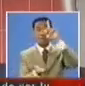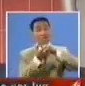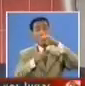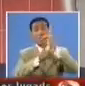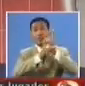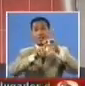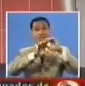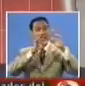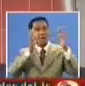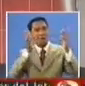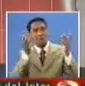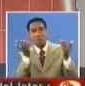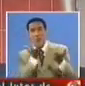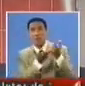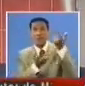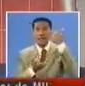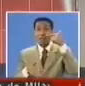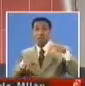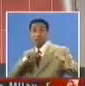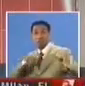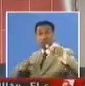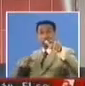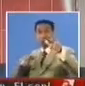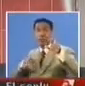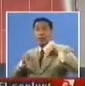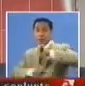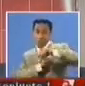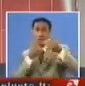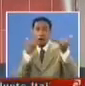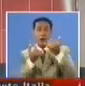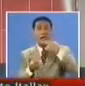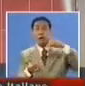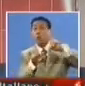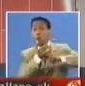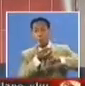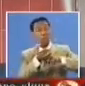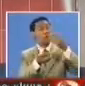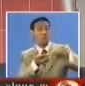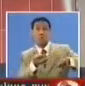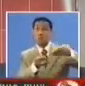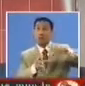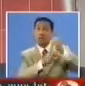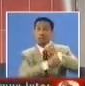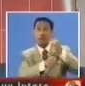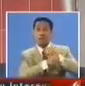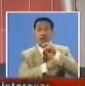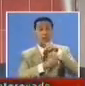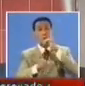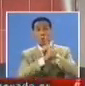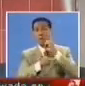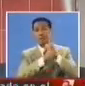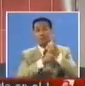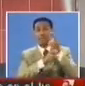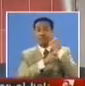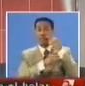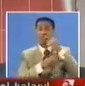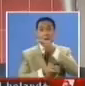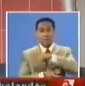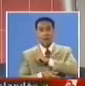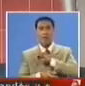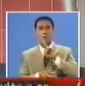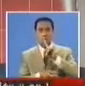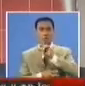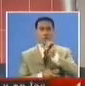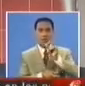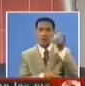Tour Mundial del Windsurfers Association, y acaba de cumplir una destacada actuación en la válida de Gran Canaria, y hace unas